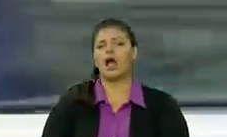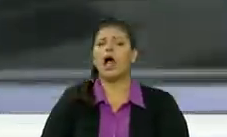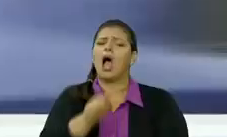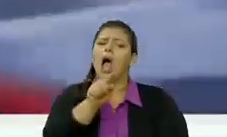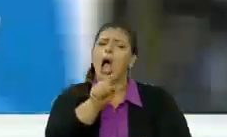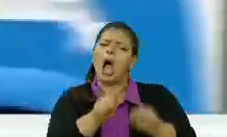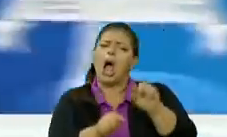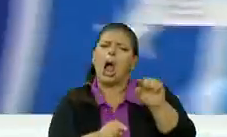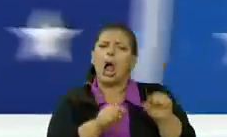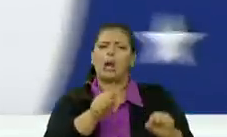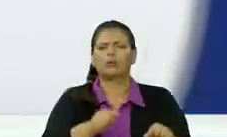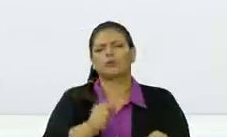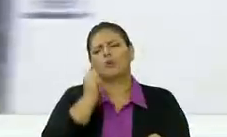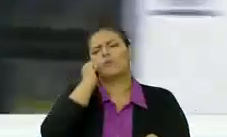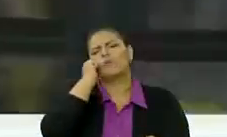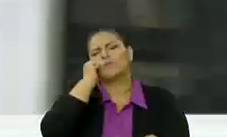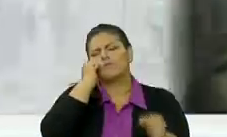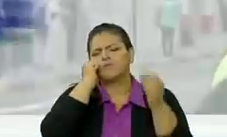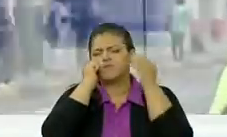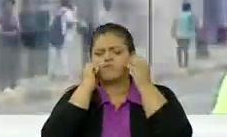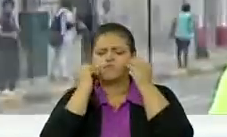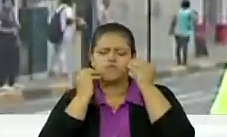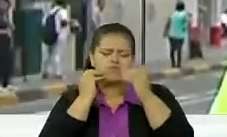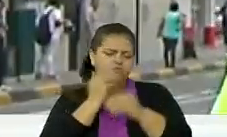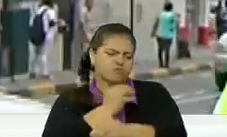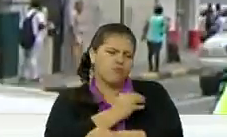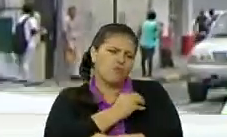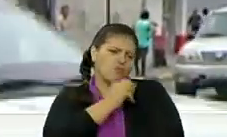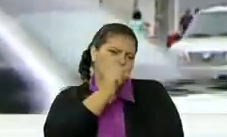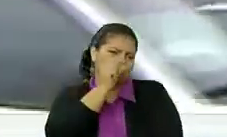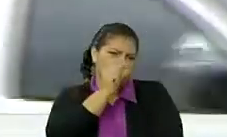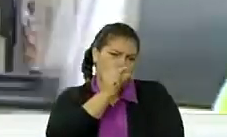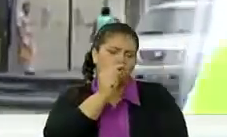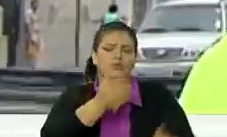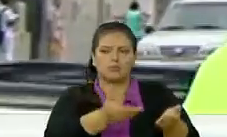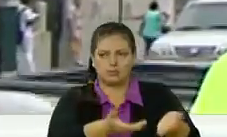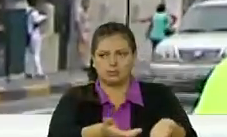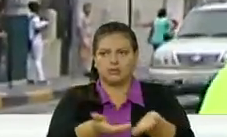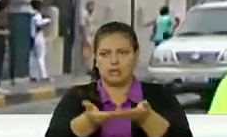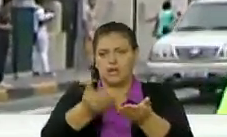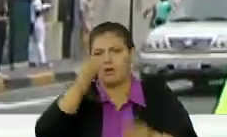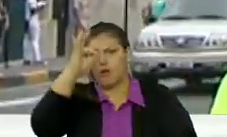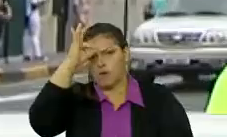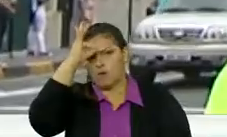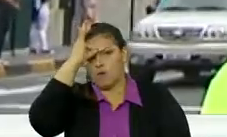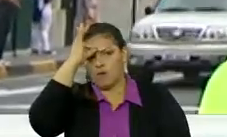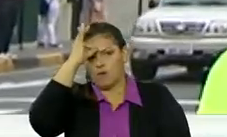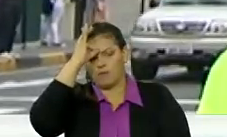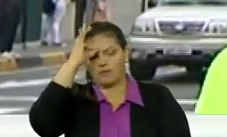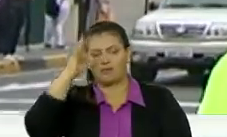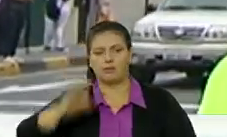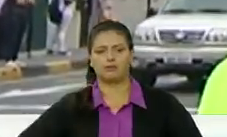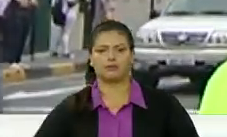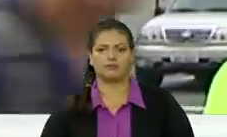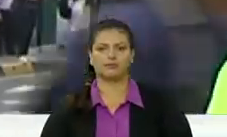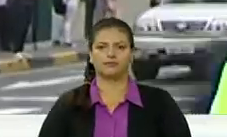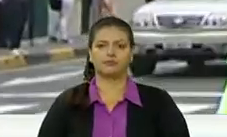su estado. Solo dos buses que usted puede observar. Heridos vives con, o sea que con lesiones leves